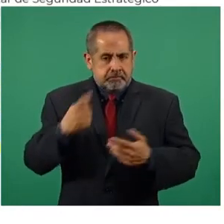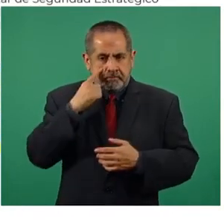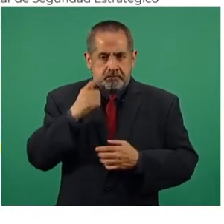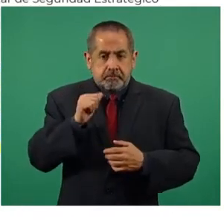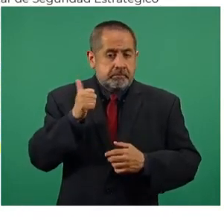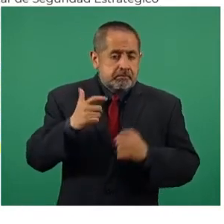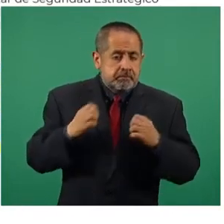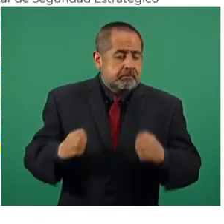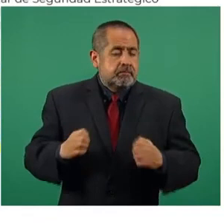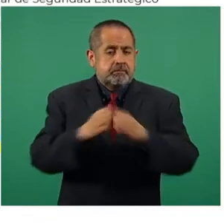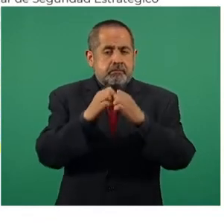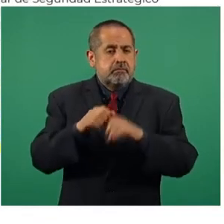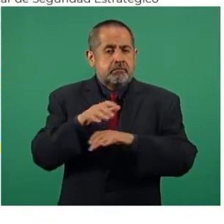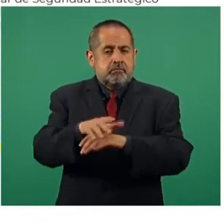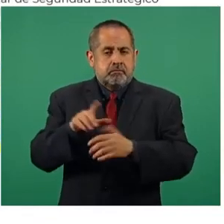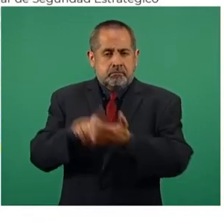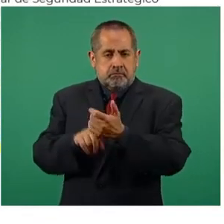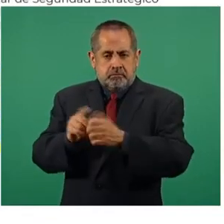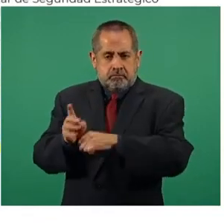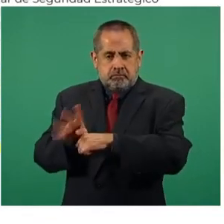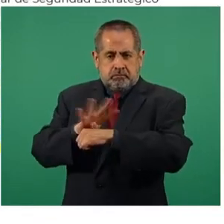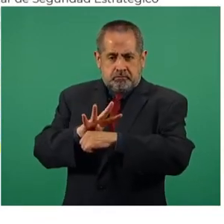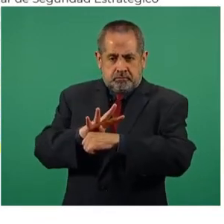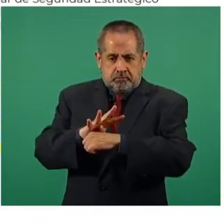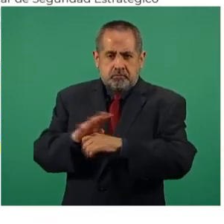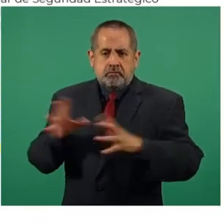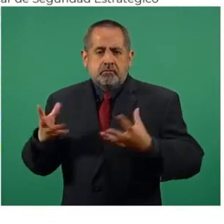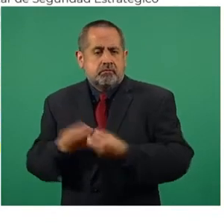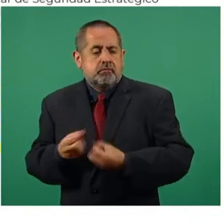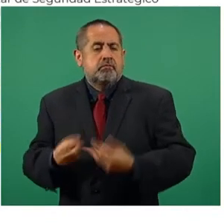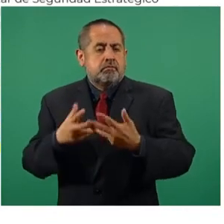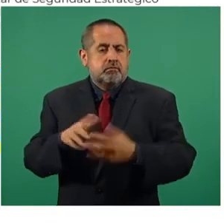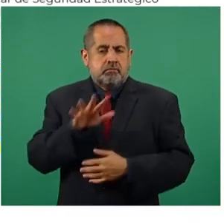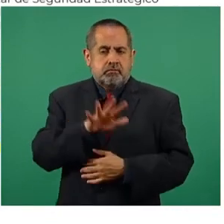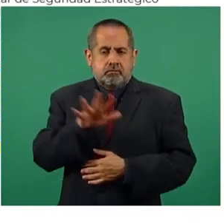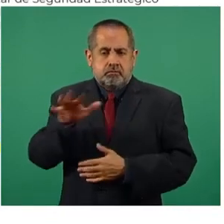atención de emergencia sanitaria, en lo que se refiere al COVID, tenemos desplegados